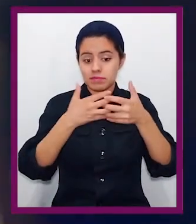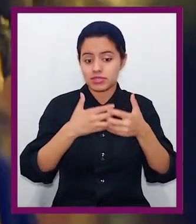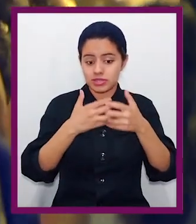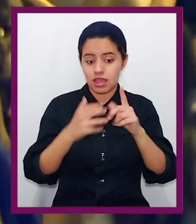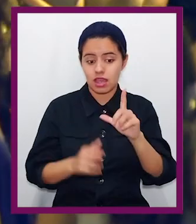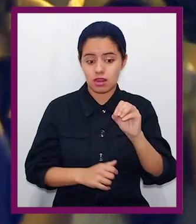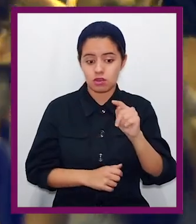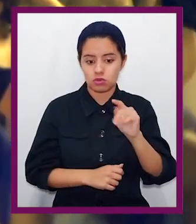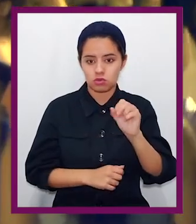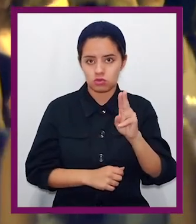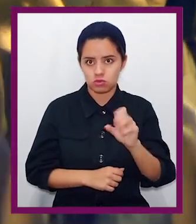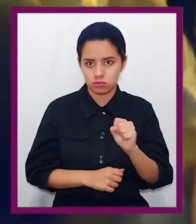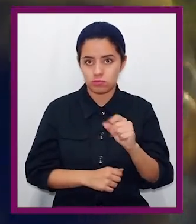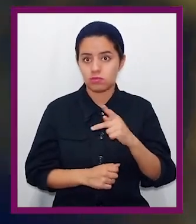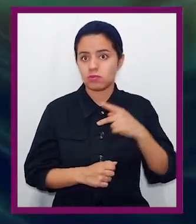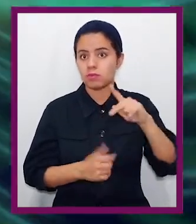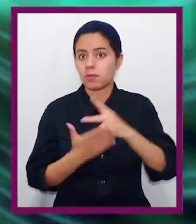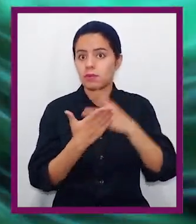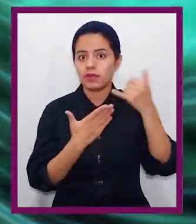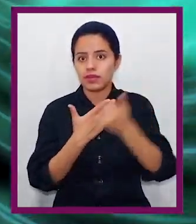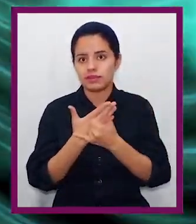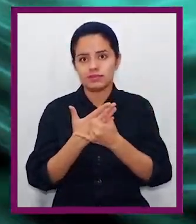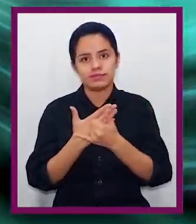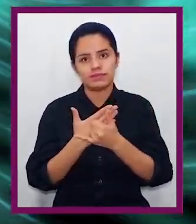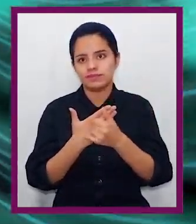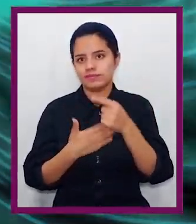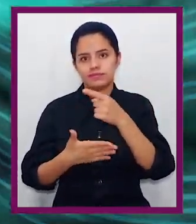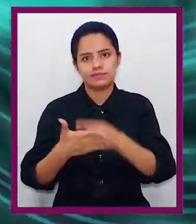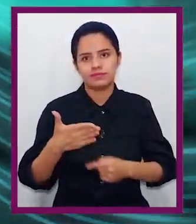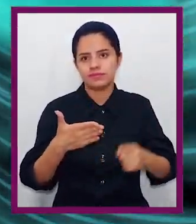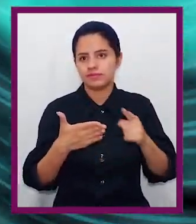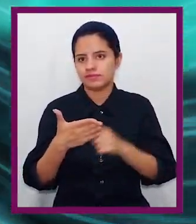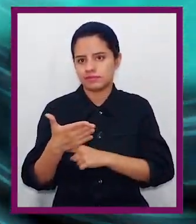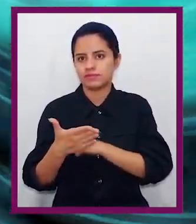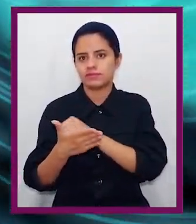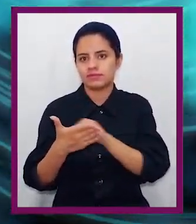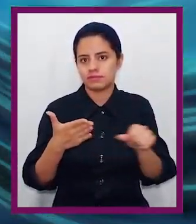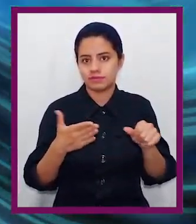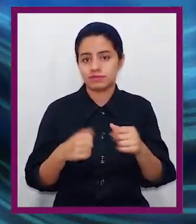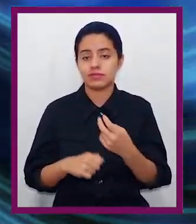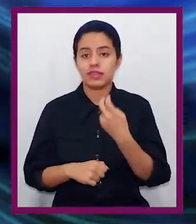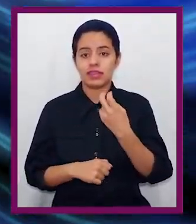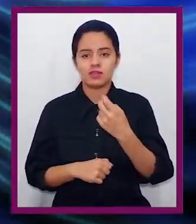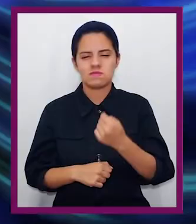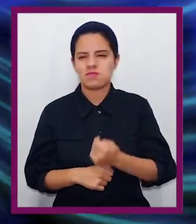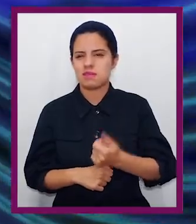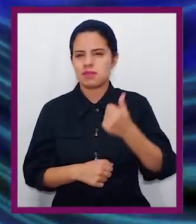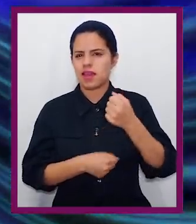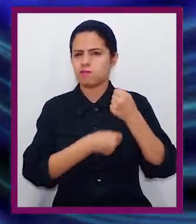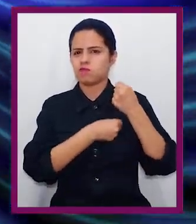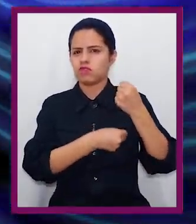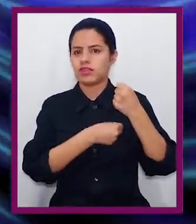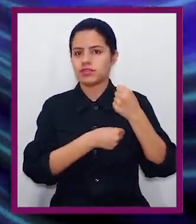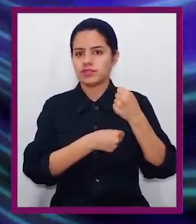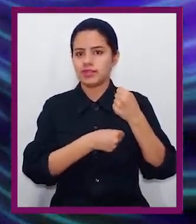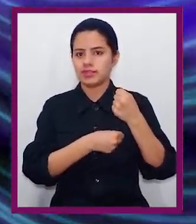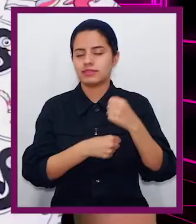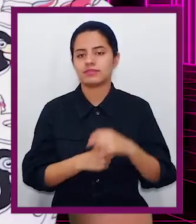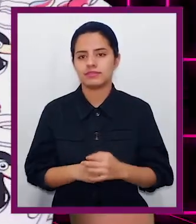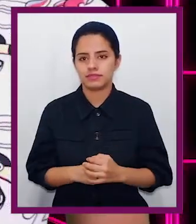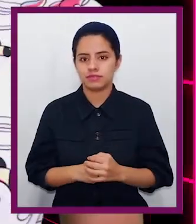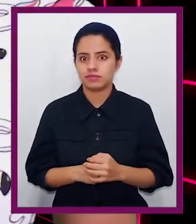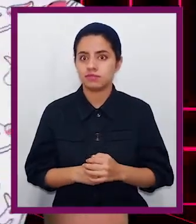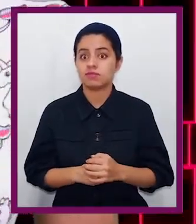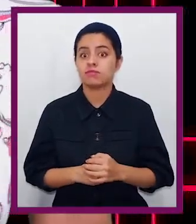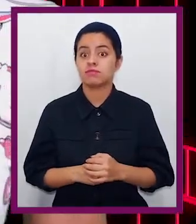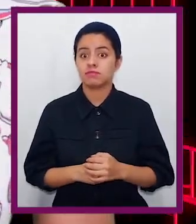Equifax, decidieron suspender su proyecto. Esta se puede considerar la primera protesta digital.